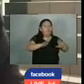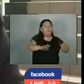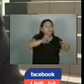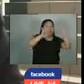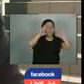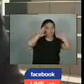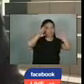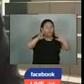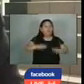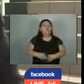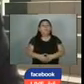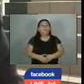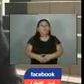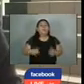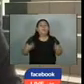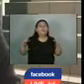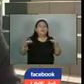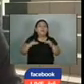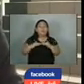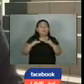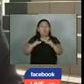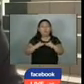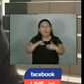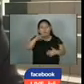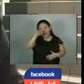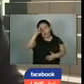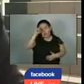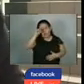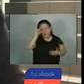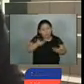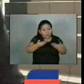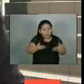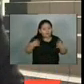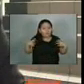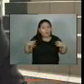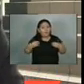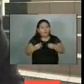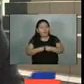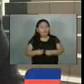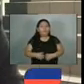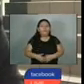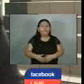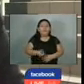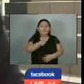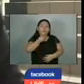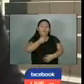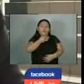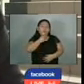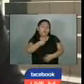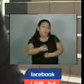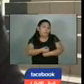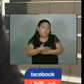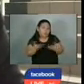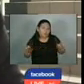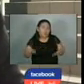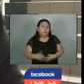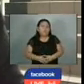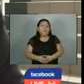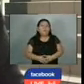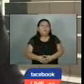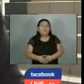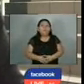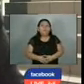tras las rejas, además de realizar trabajos comunitarios. Es la información que tengo para compartir con